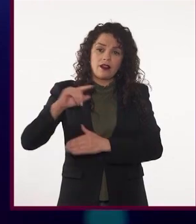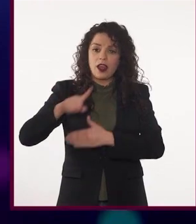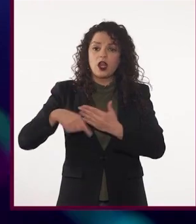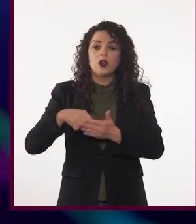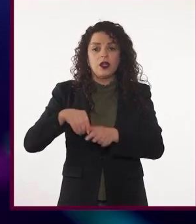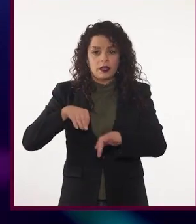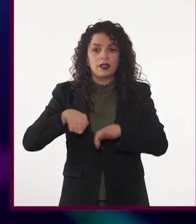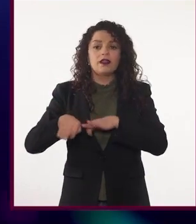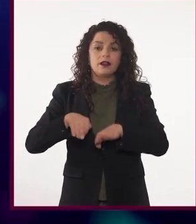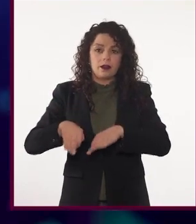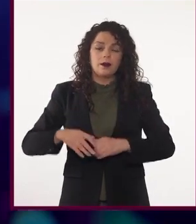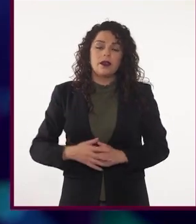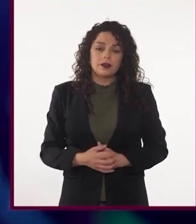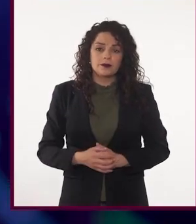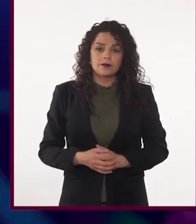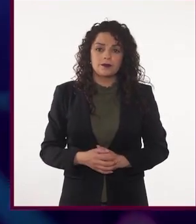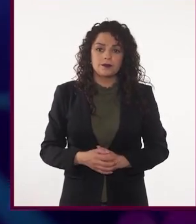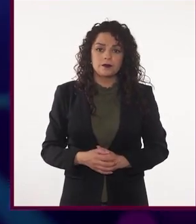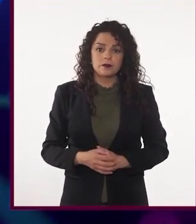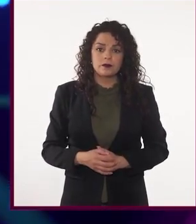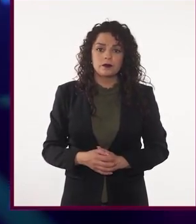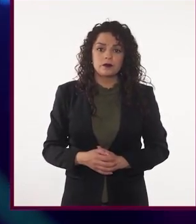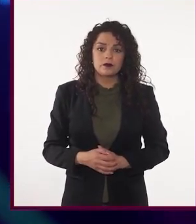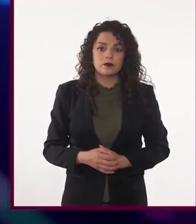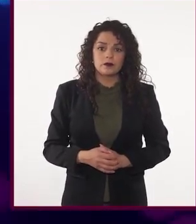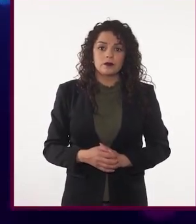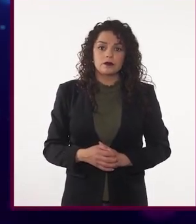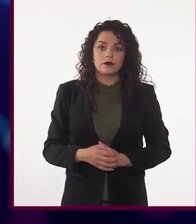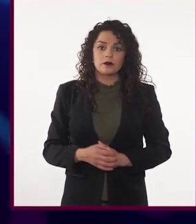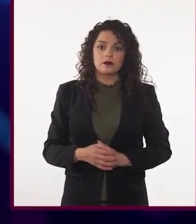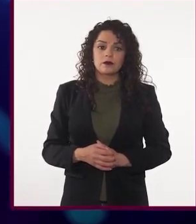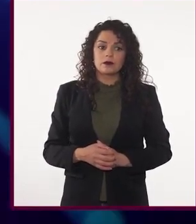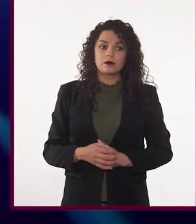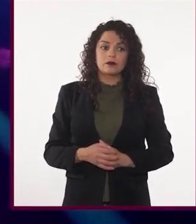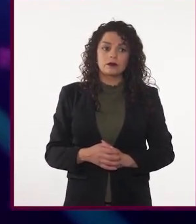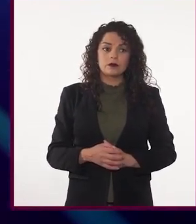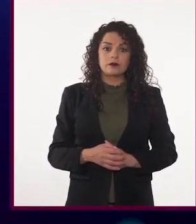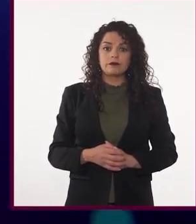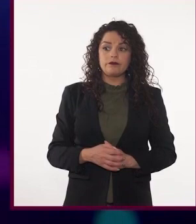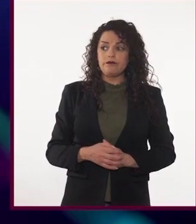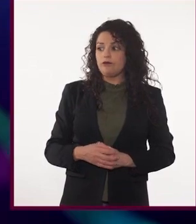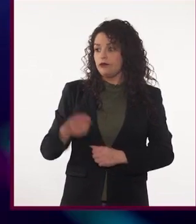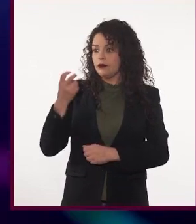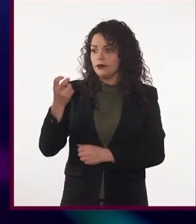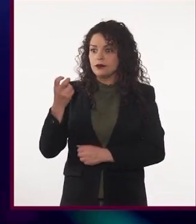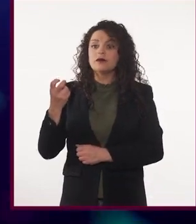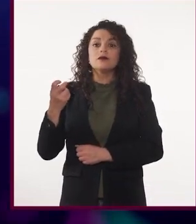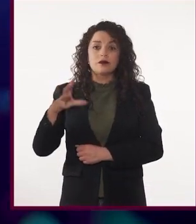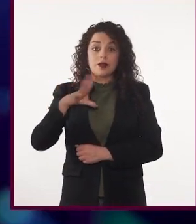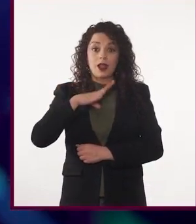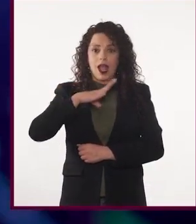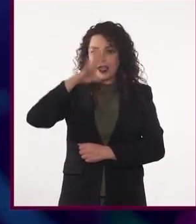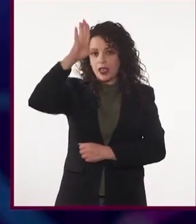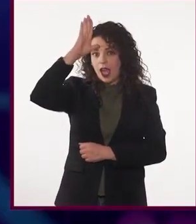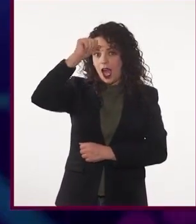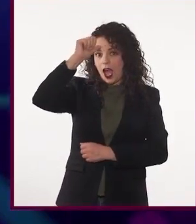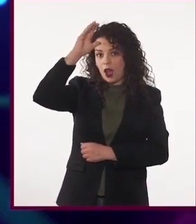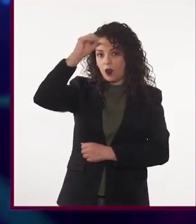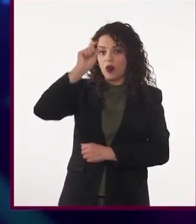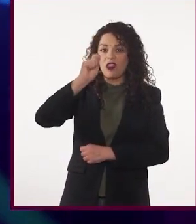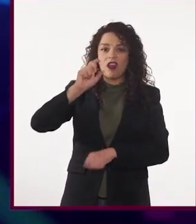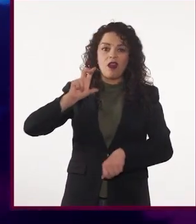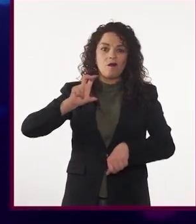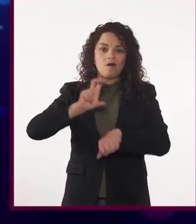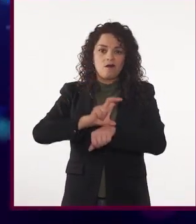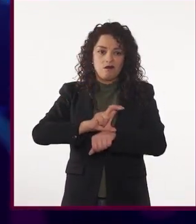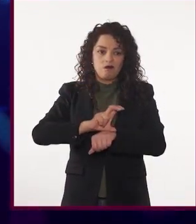ámbitos laborales, ¿no? Y esto tiene mucho que ver con los pactos. Hay pactos patriarcales.